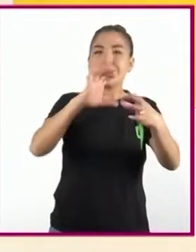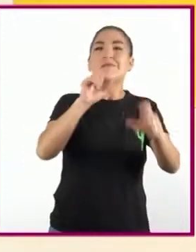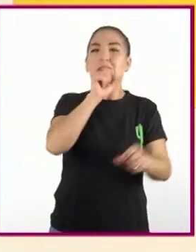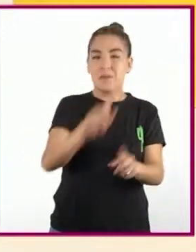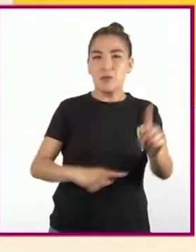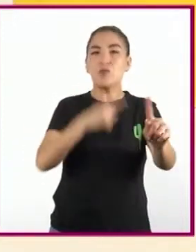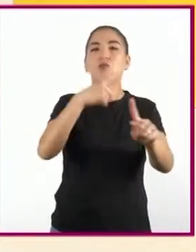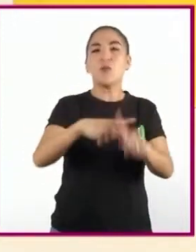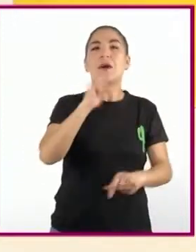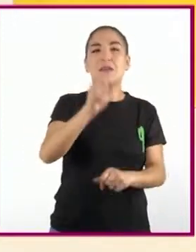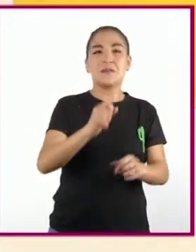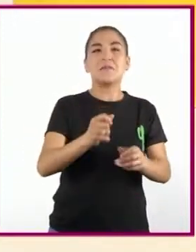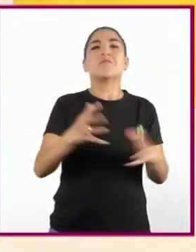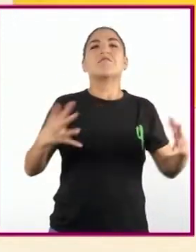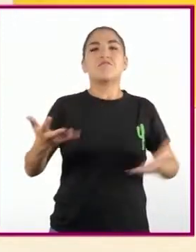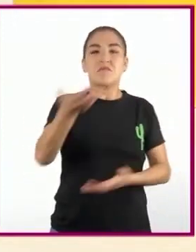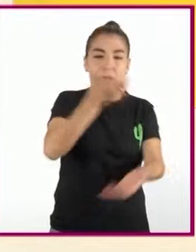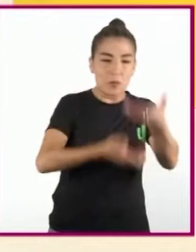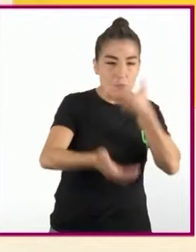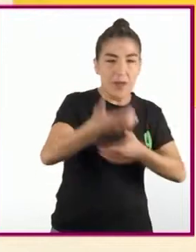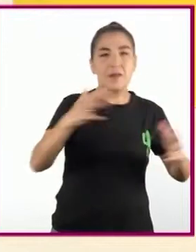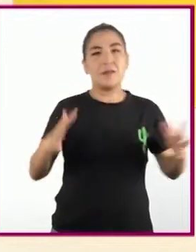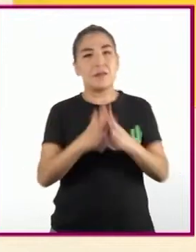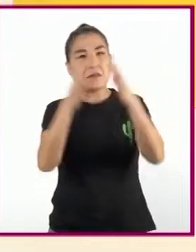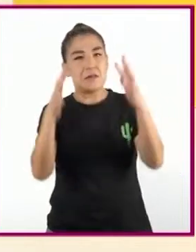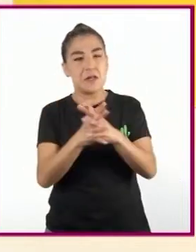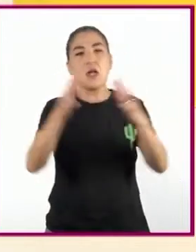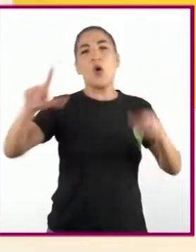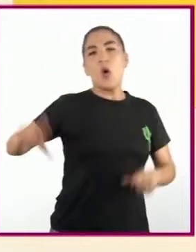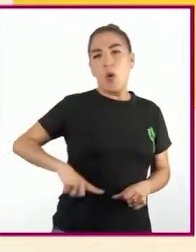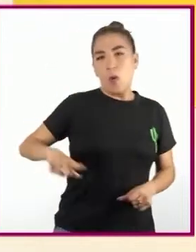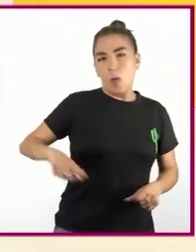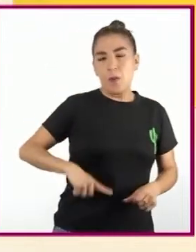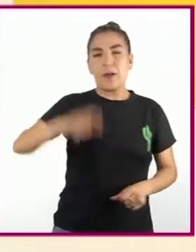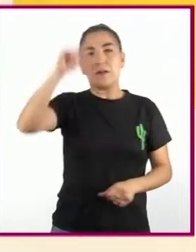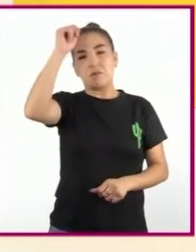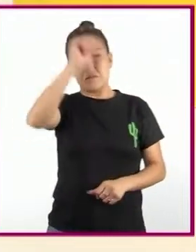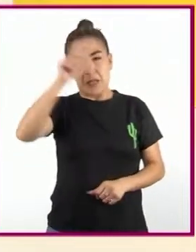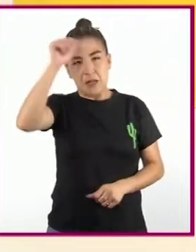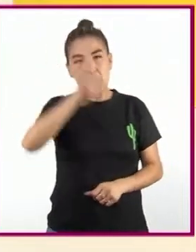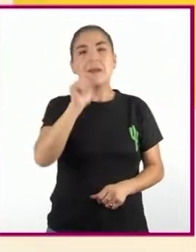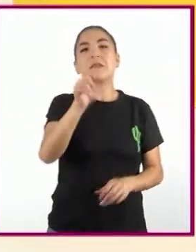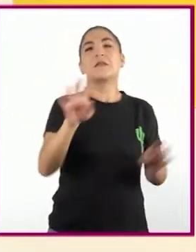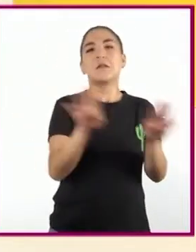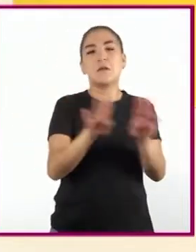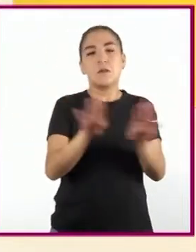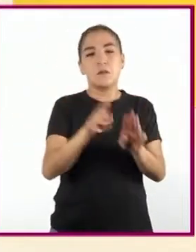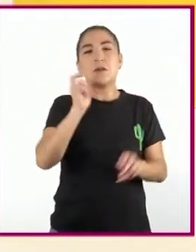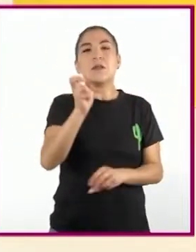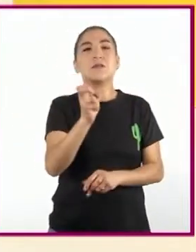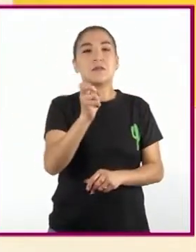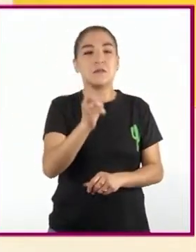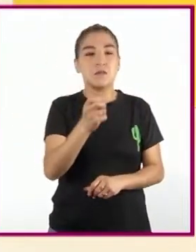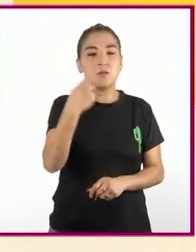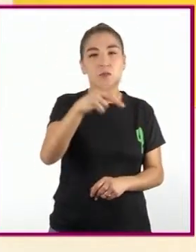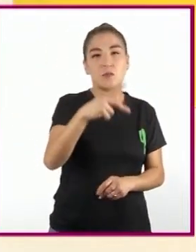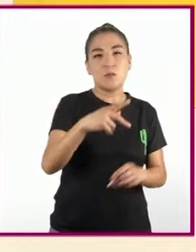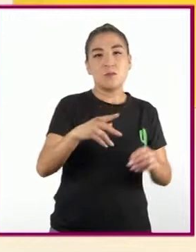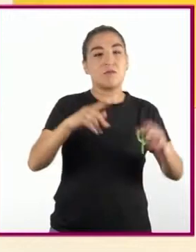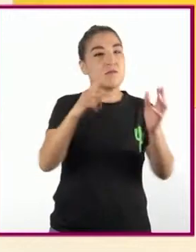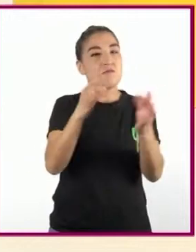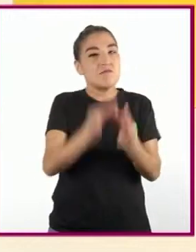comerciantes, guerreros, sacerdotes y gobernantes pertenecientes a grupos étnicos cuyo papel en la